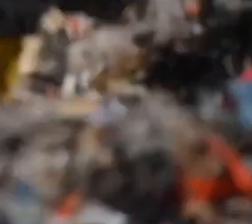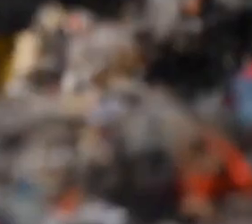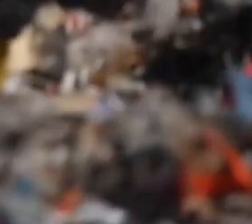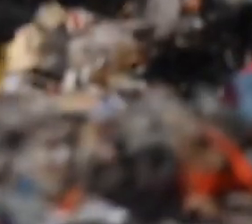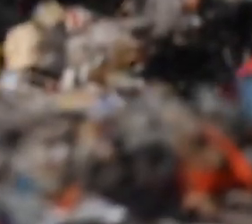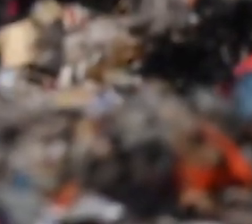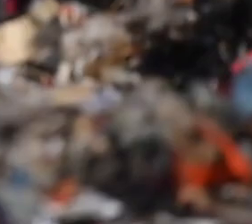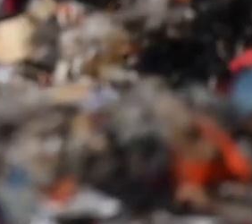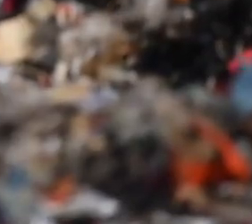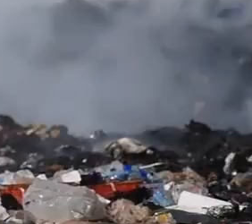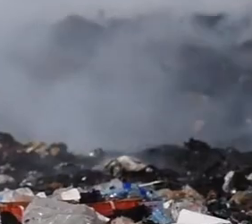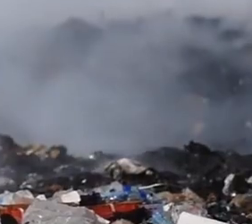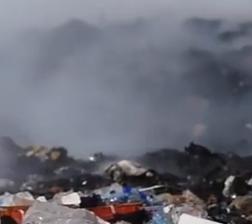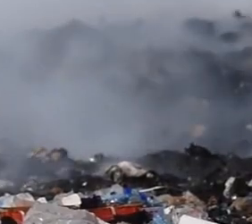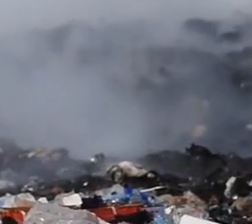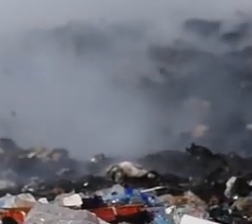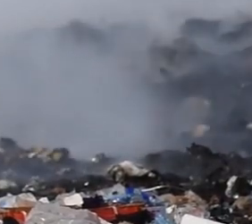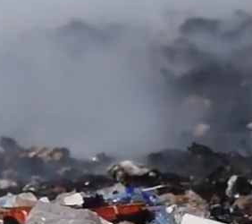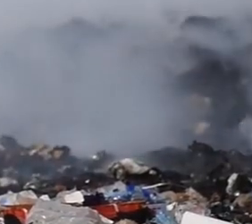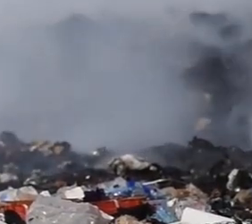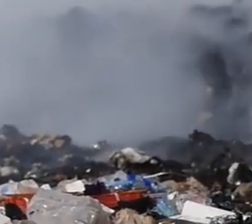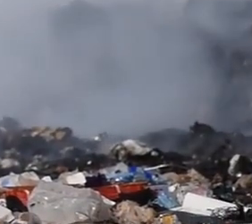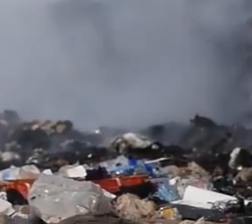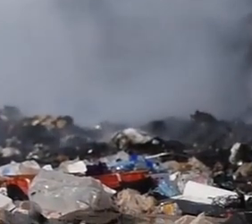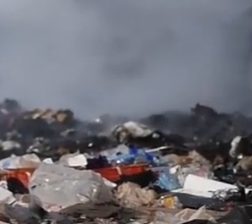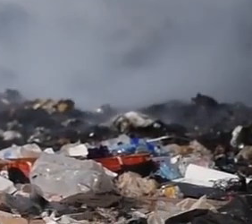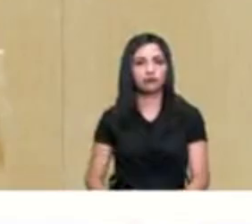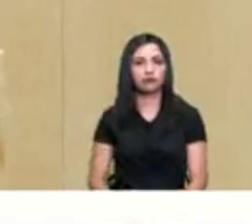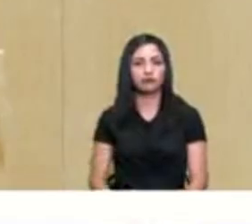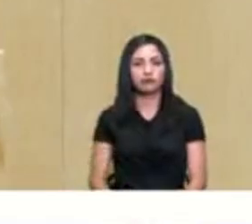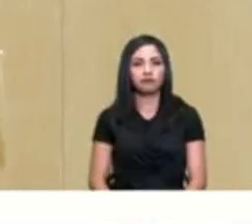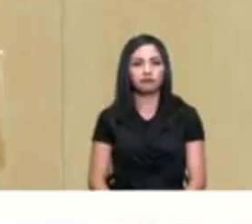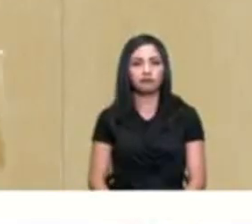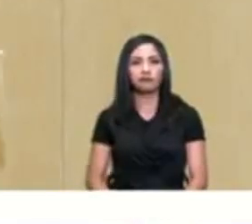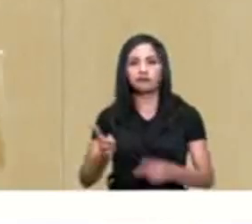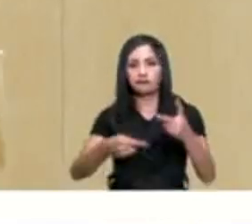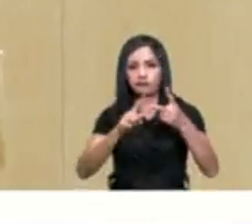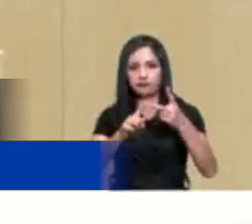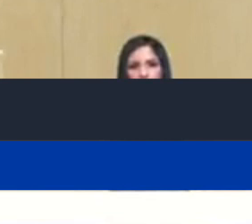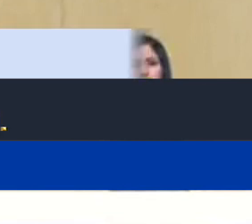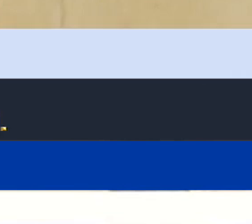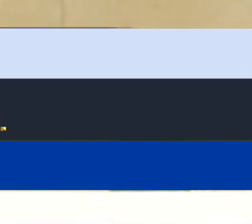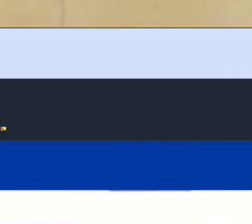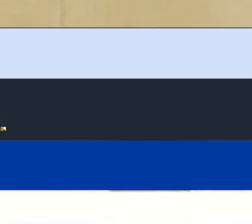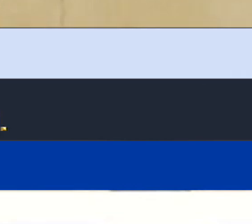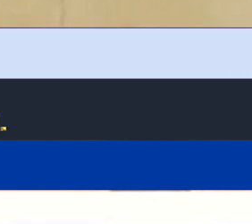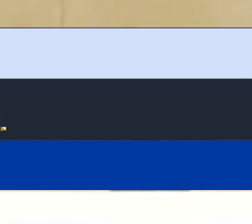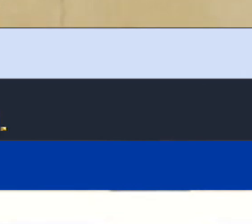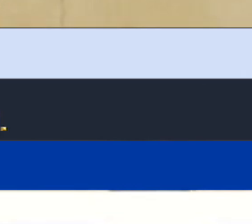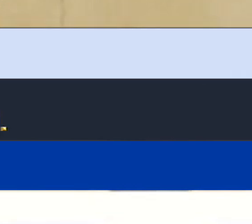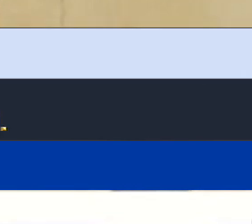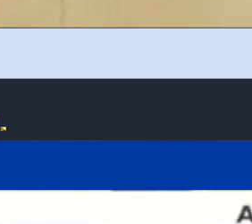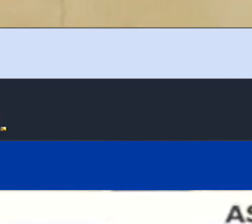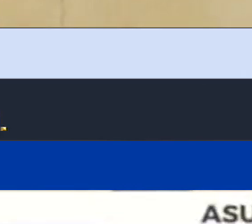lo que el municipio debe realizar actos que conlleven a su máxima protección. Como segundo aspecto, dicho incendio